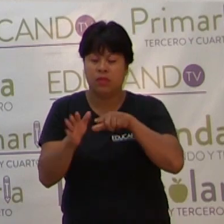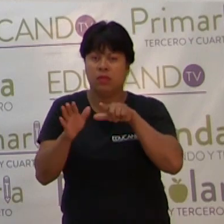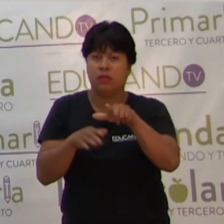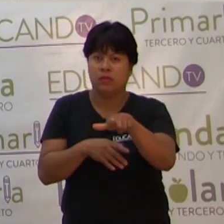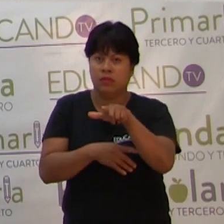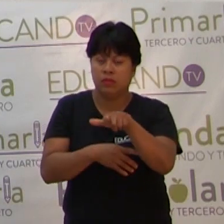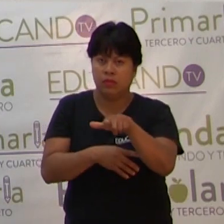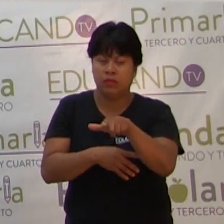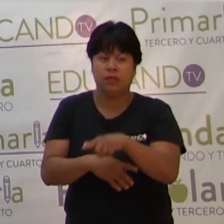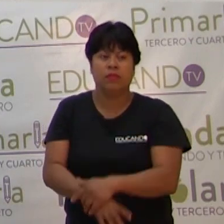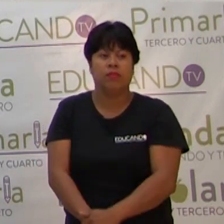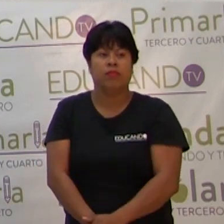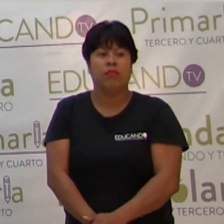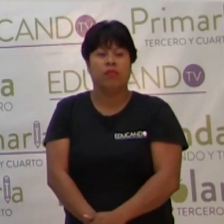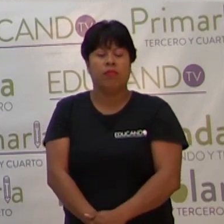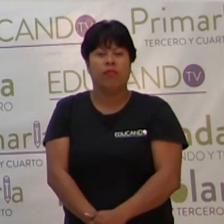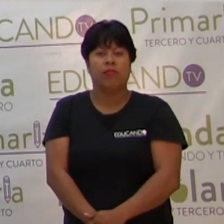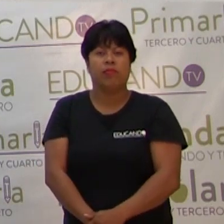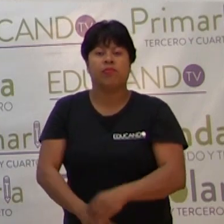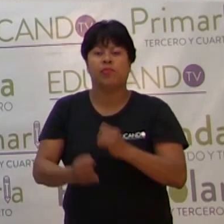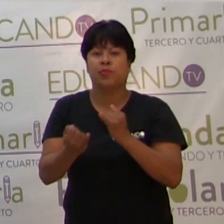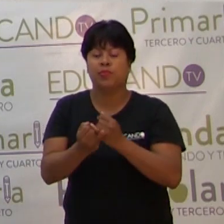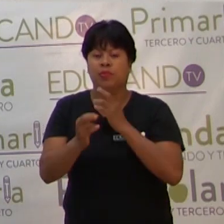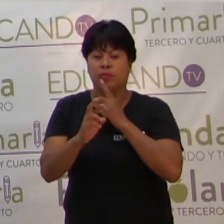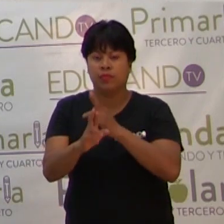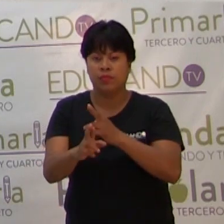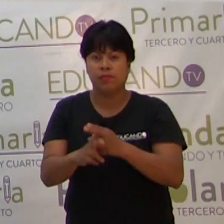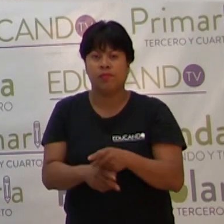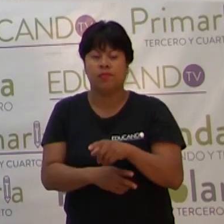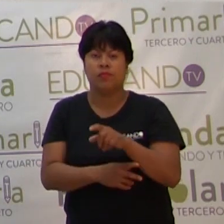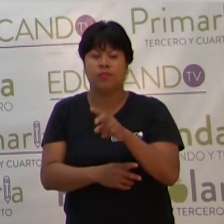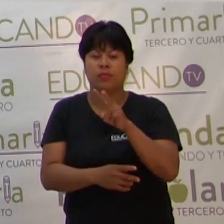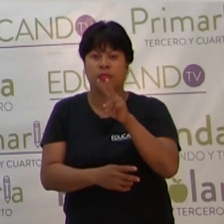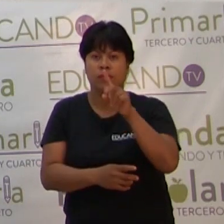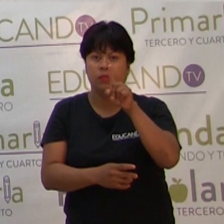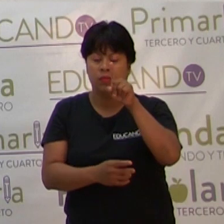1017. Lo tenemos. Es igual a